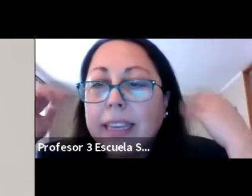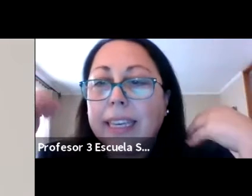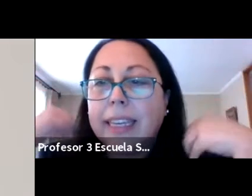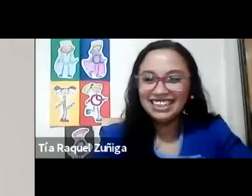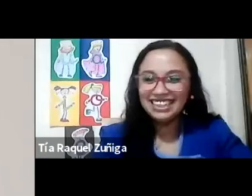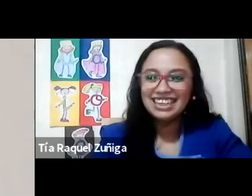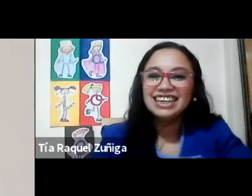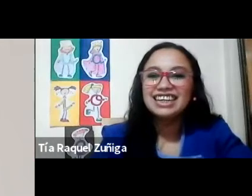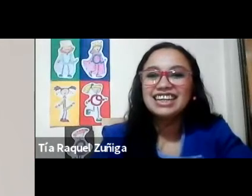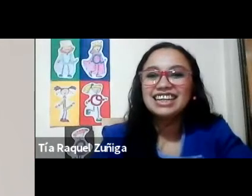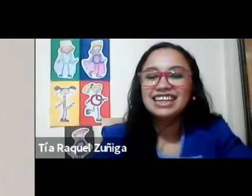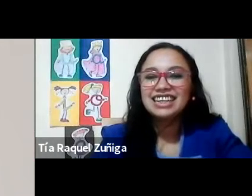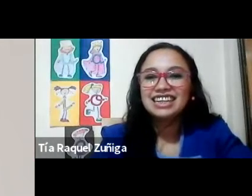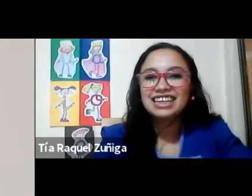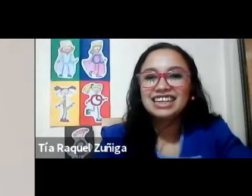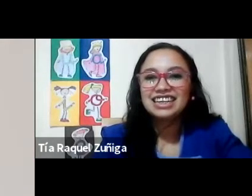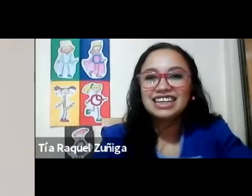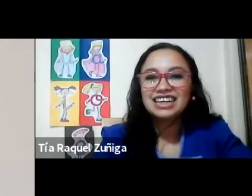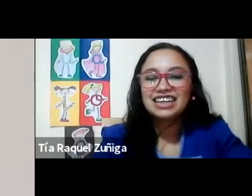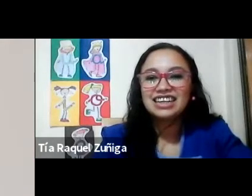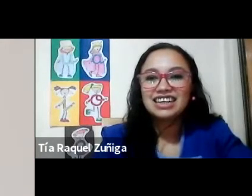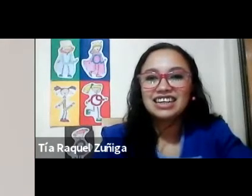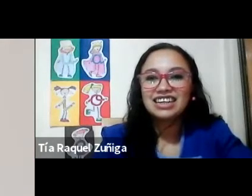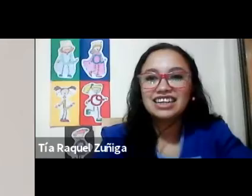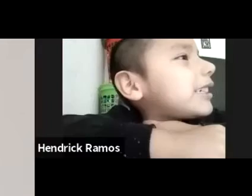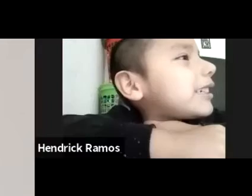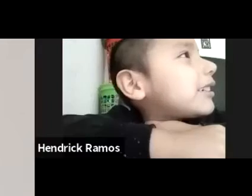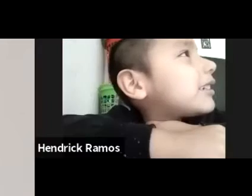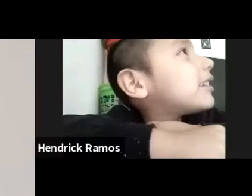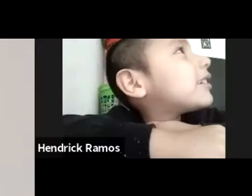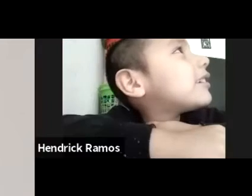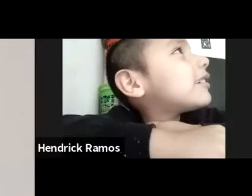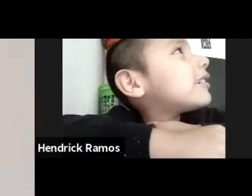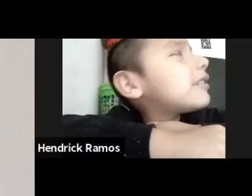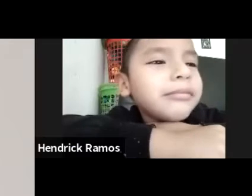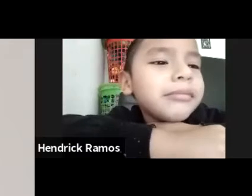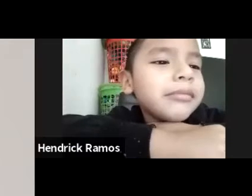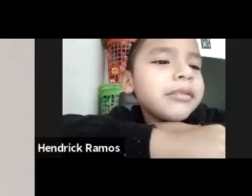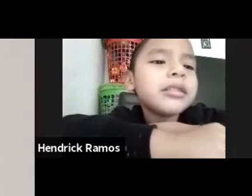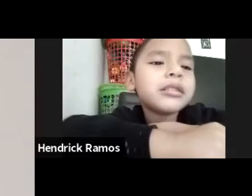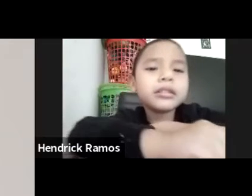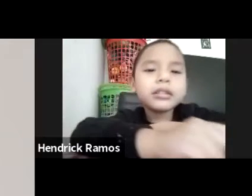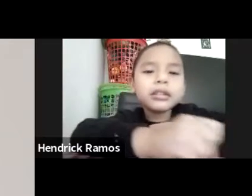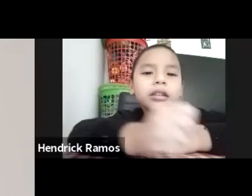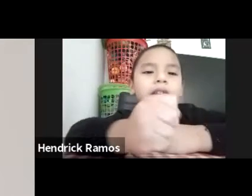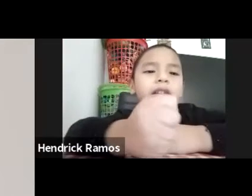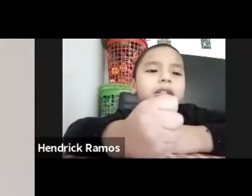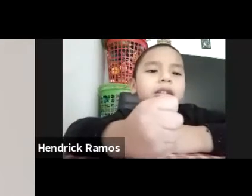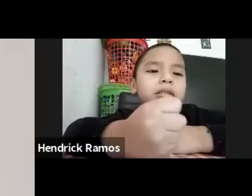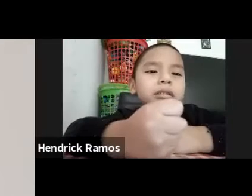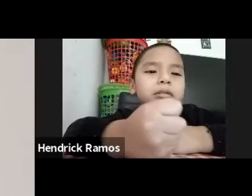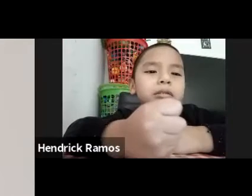dime, Hendrik, ¿qué día es hoy? ¿Tú sabes qué día es hoy, Hendrik?